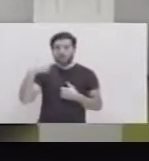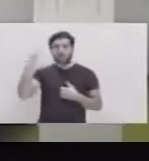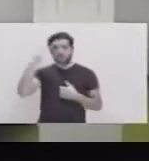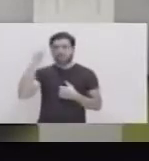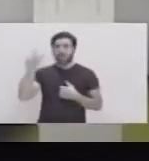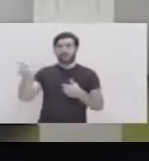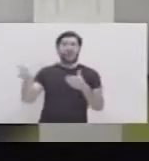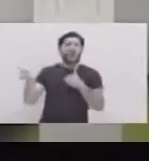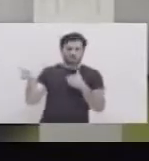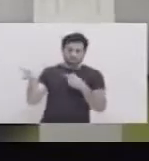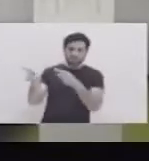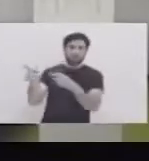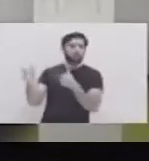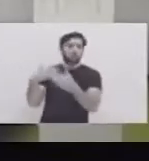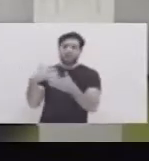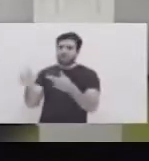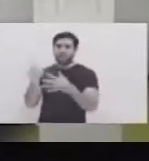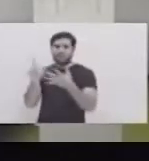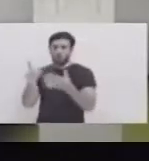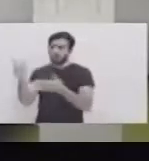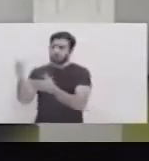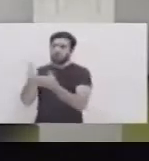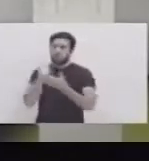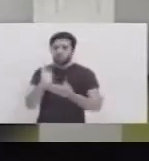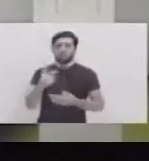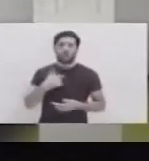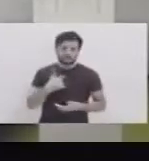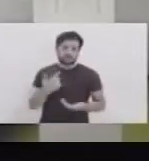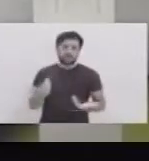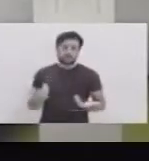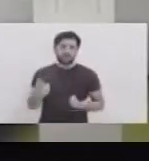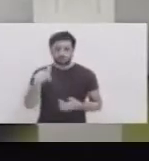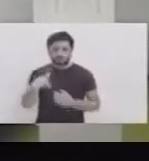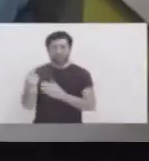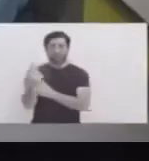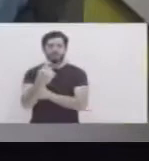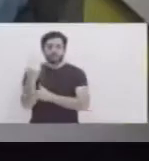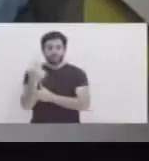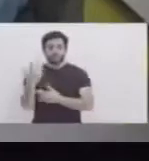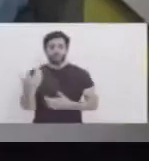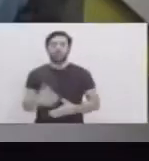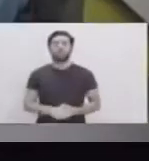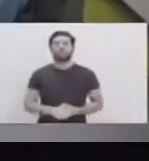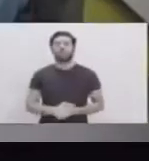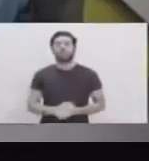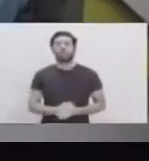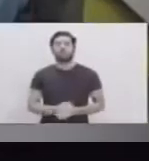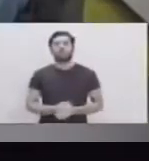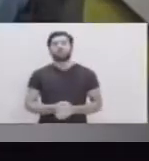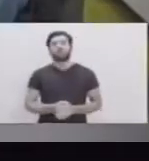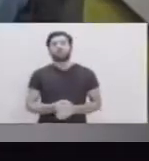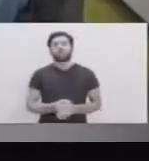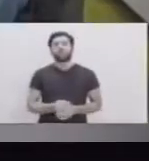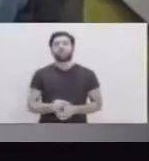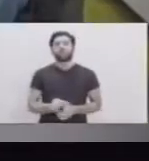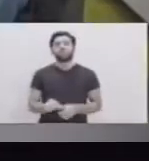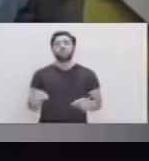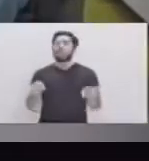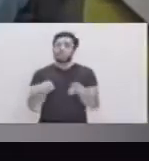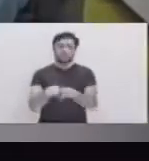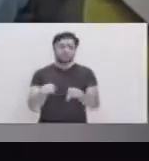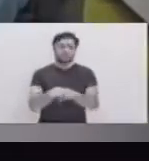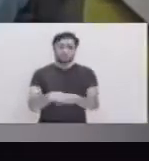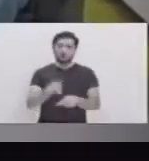días, tú sabes que están en el cielo y sabes que ellas están ahí. Entonces, igual es una amistad, ¿verdad? Así de importante es una amistad. Y